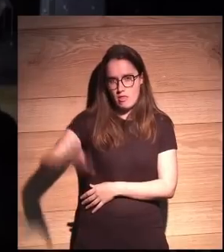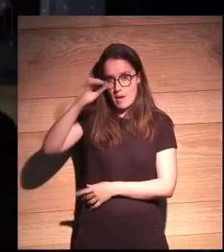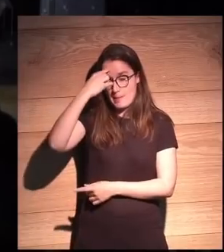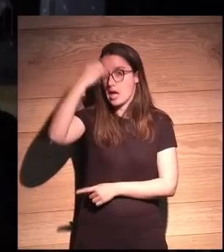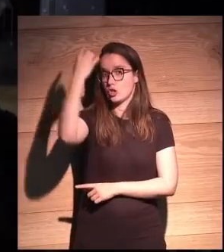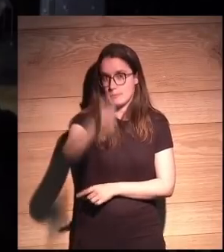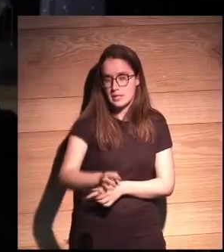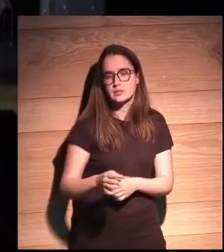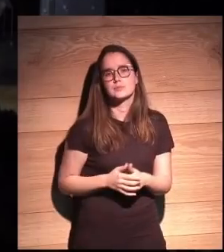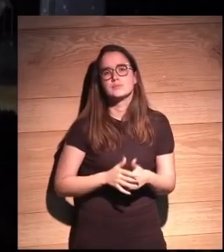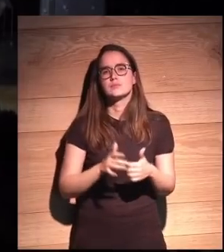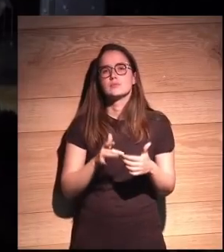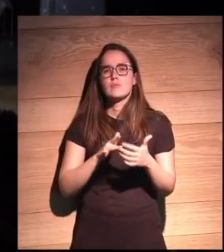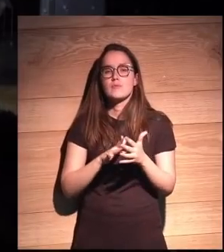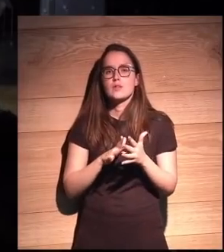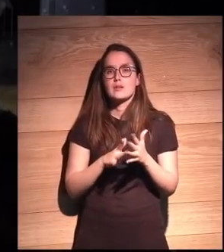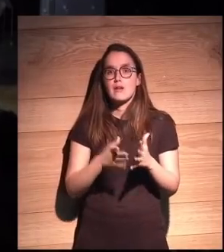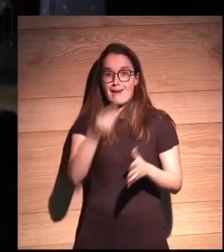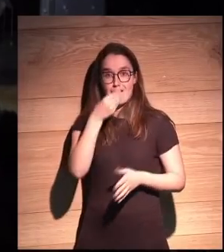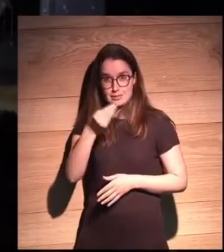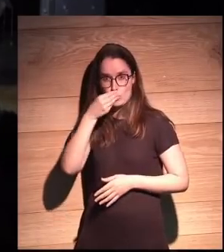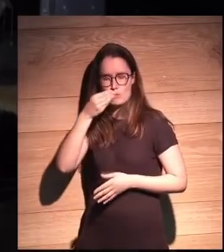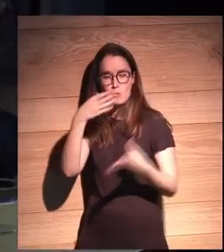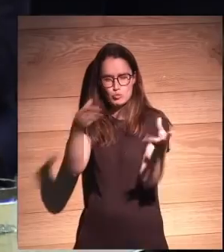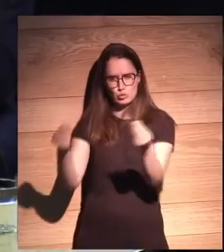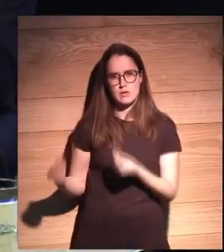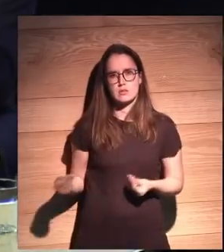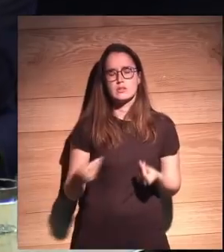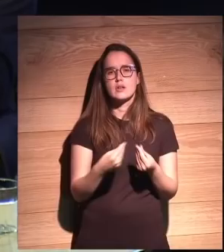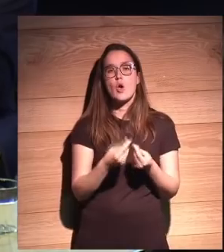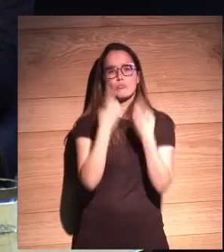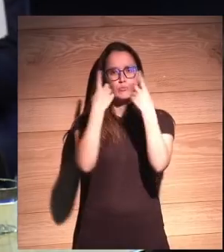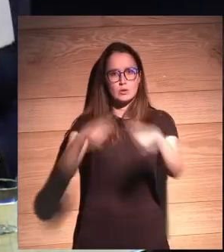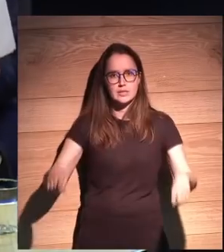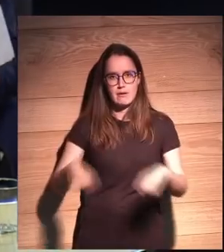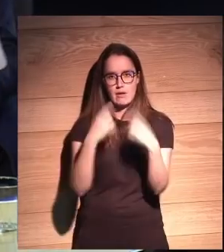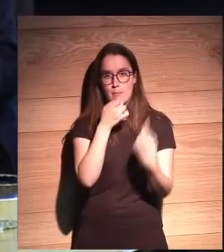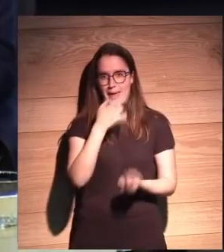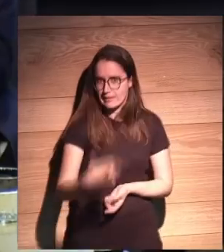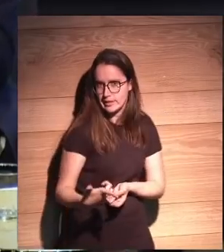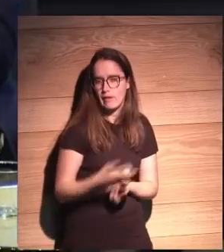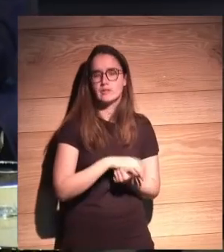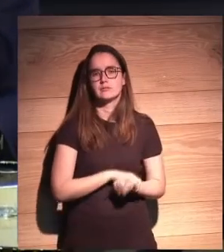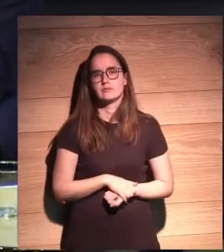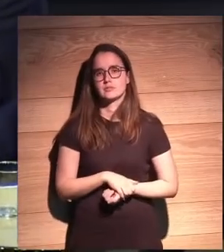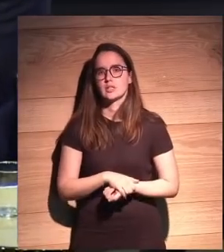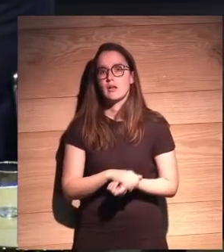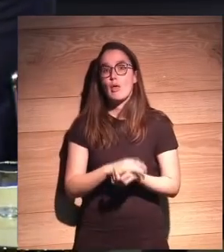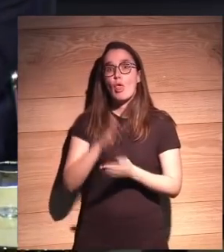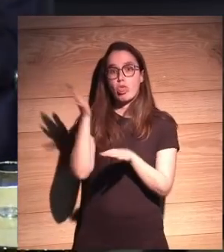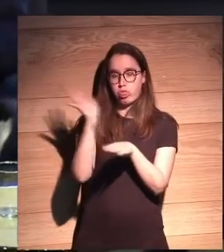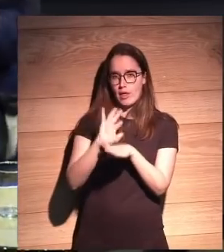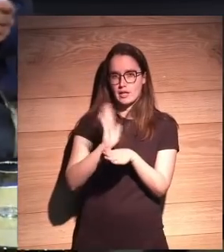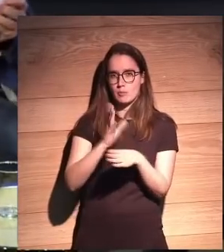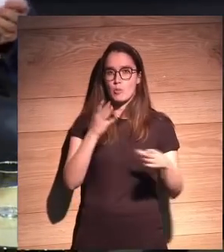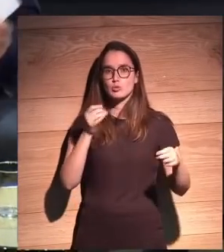que lo sepáis. El libro tiene gastronomía. Sí. Mucha. El libro tiene música. Pizza. Música, tiene música. Tiene cine,